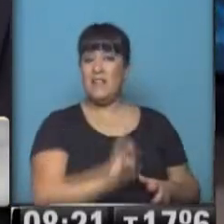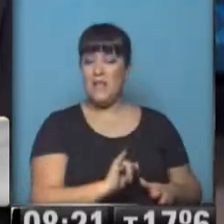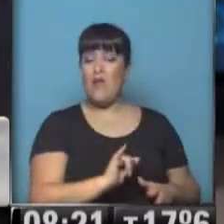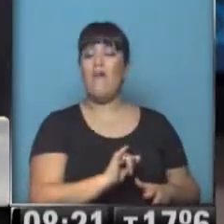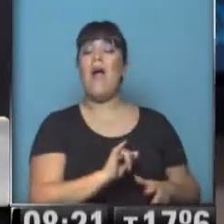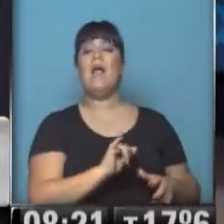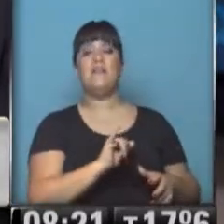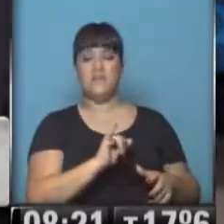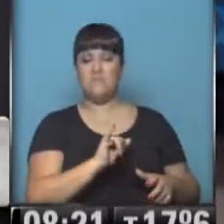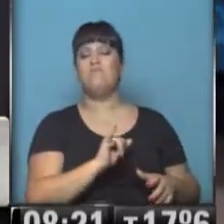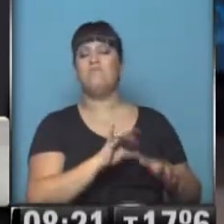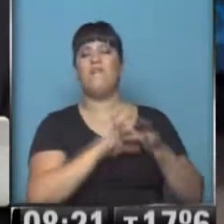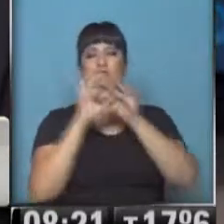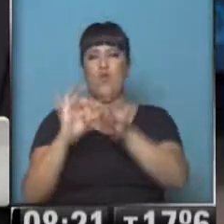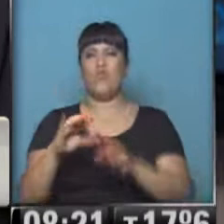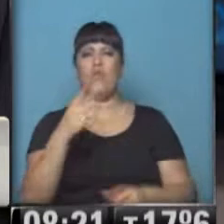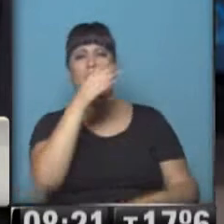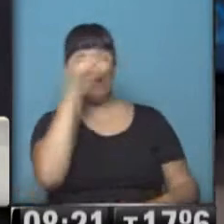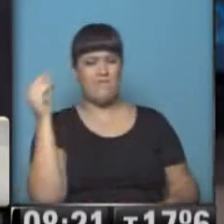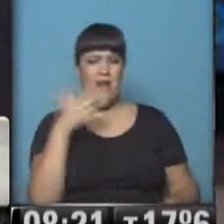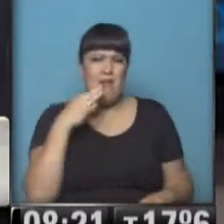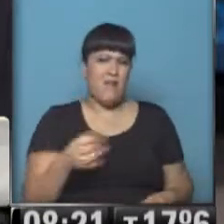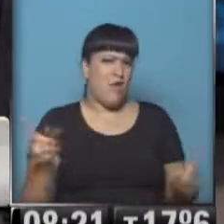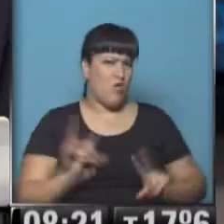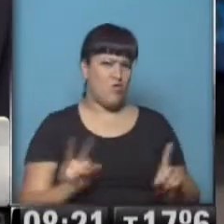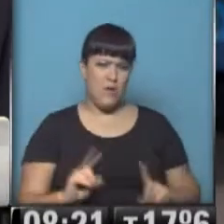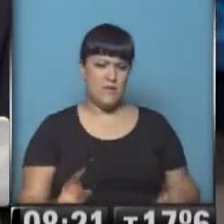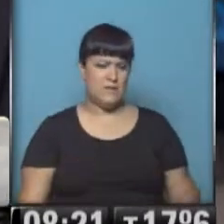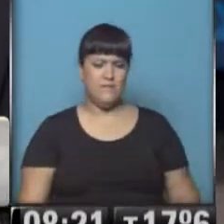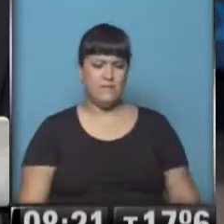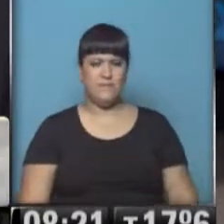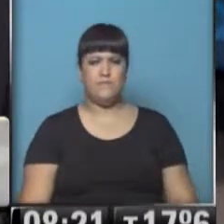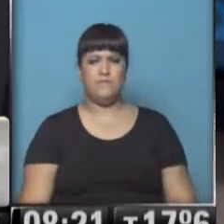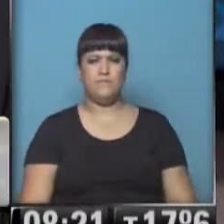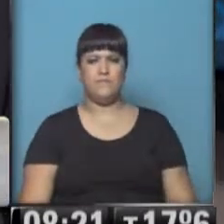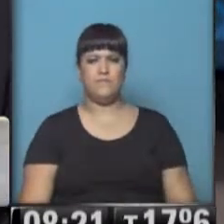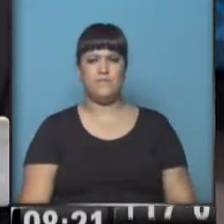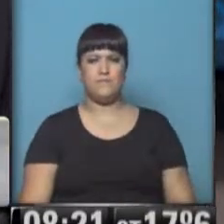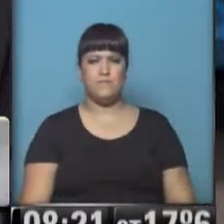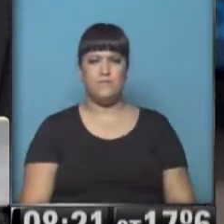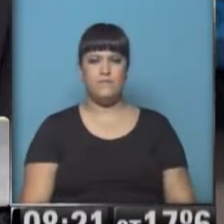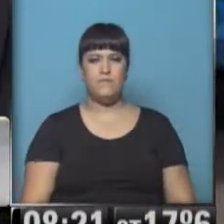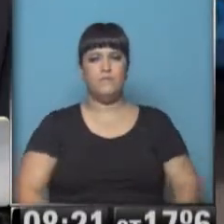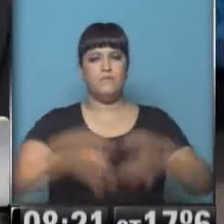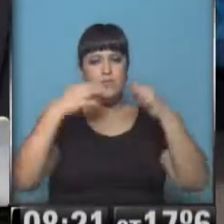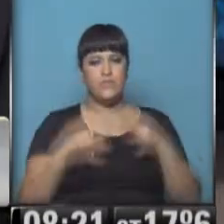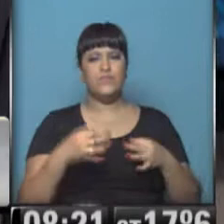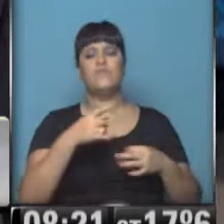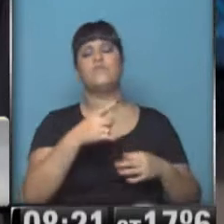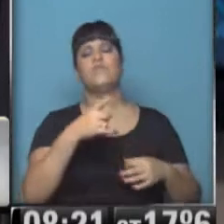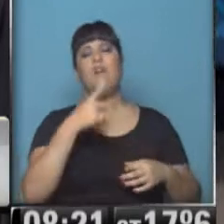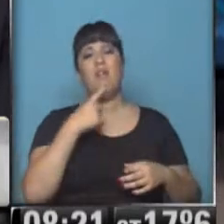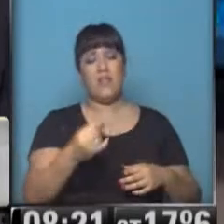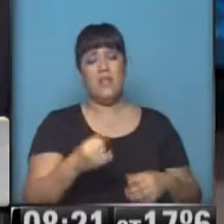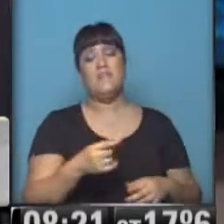gobierno pidiendo algún grado de investigación o embargo sobre bienes de las drogas en el exterior concretamente lo que plantea